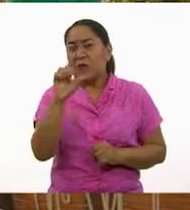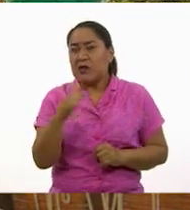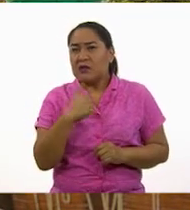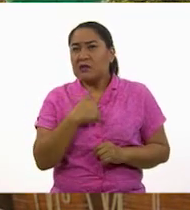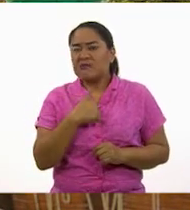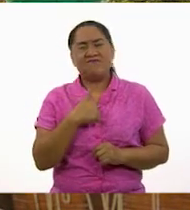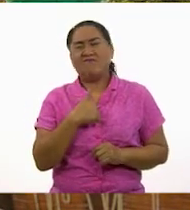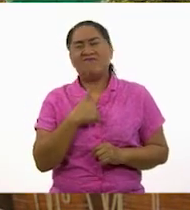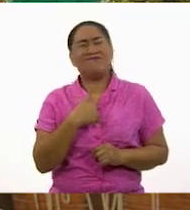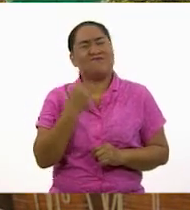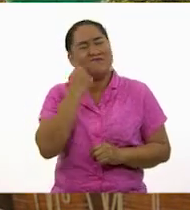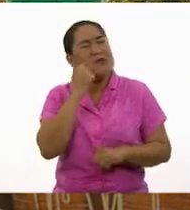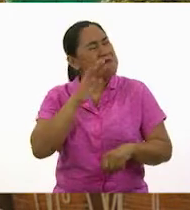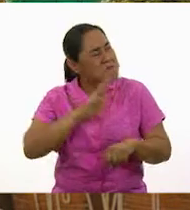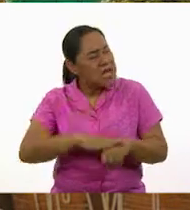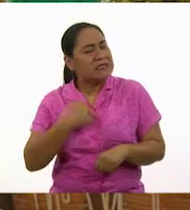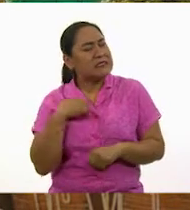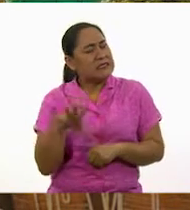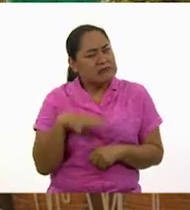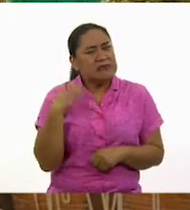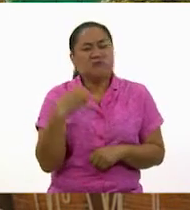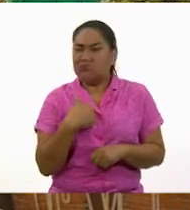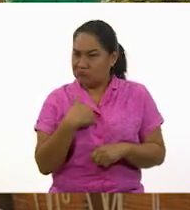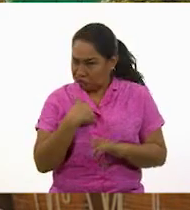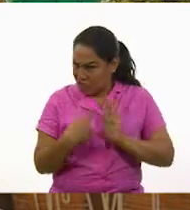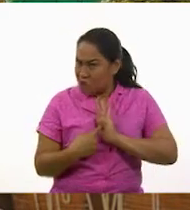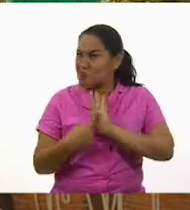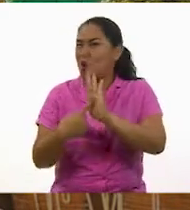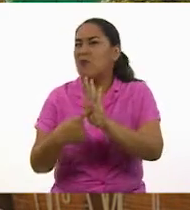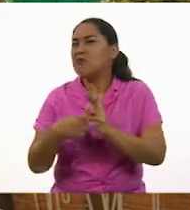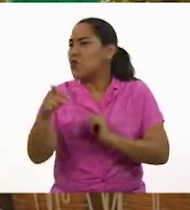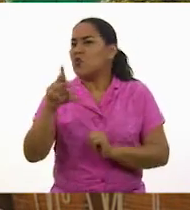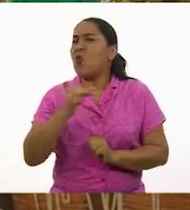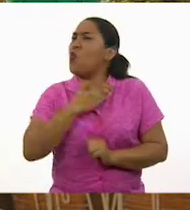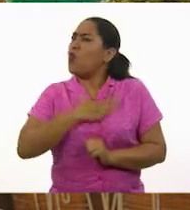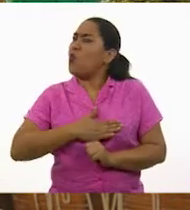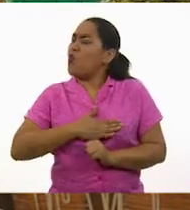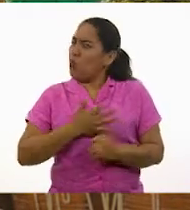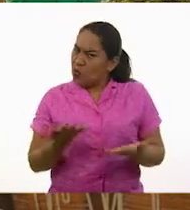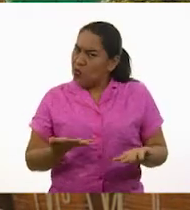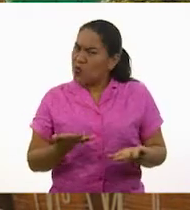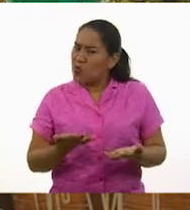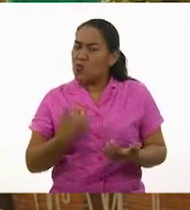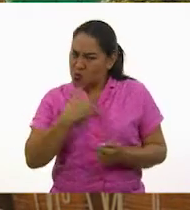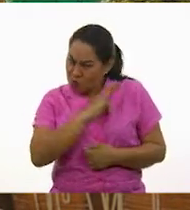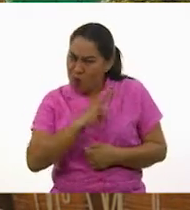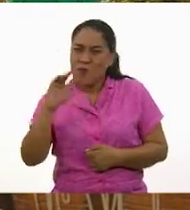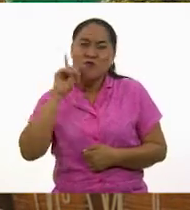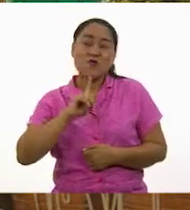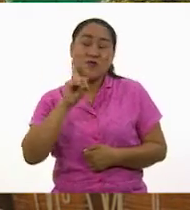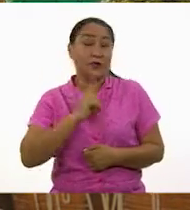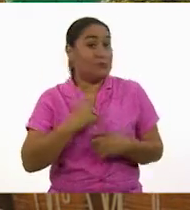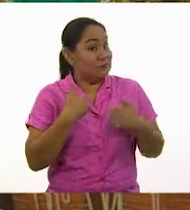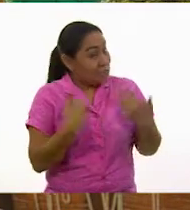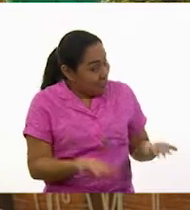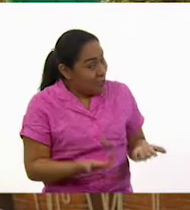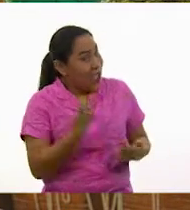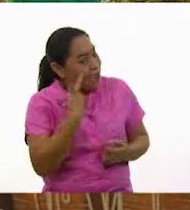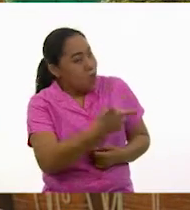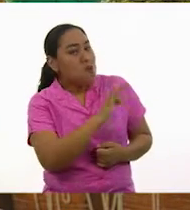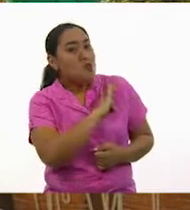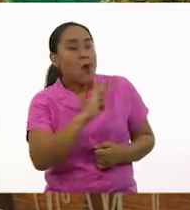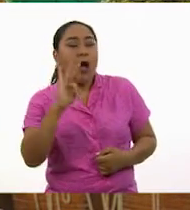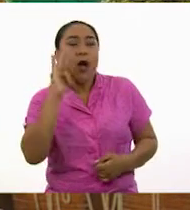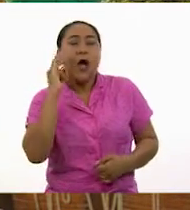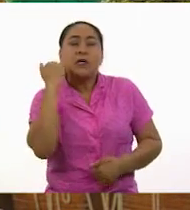más ganas de salir adelante, de mostrarles que eran injustos conmigo. ¡Y vaya que lo lograste!